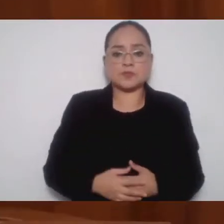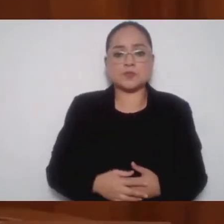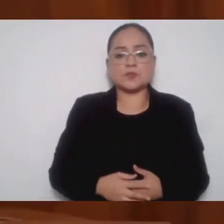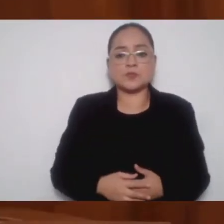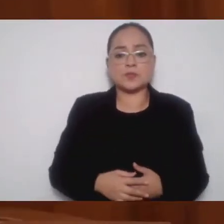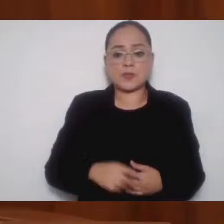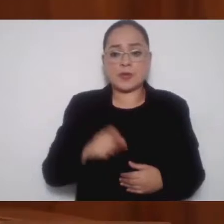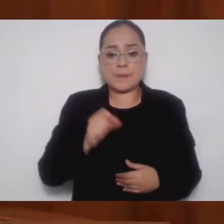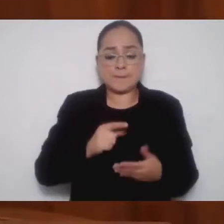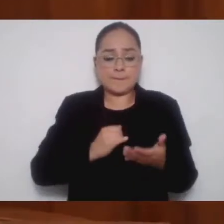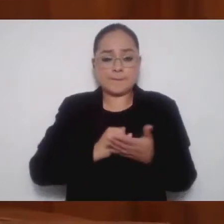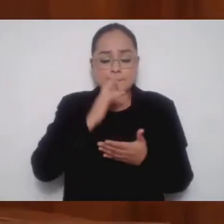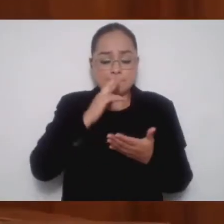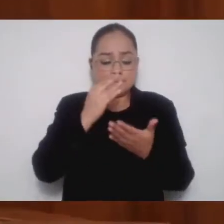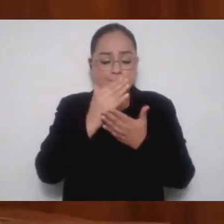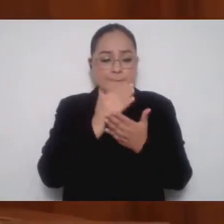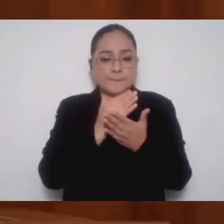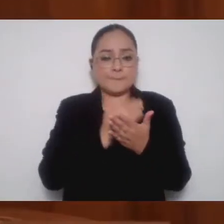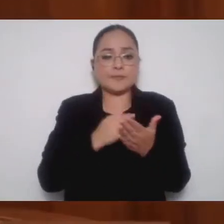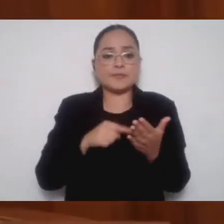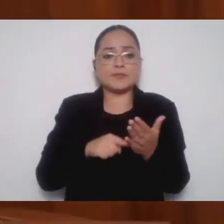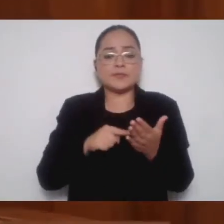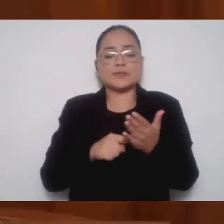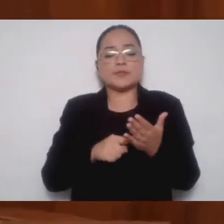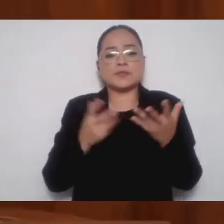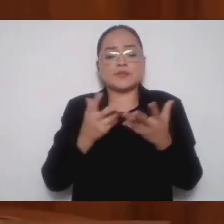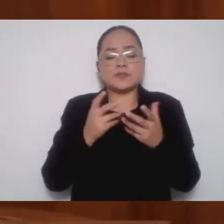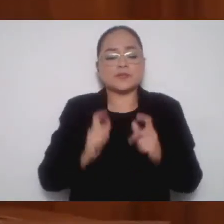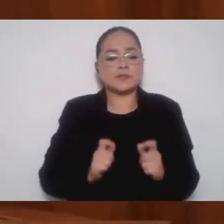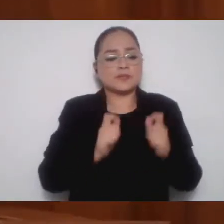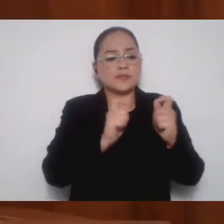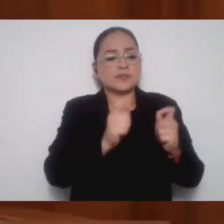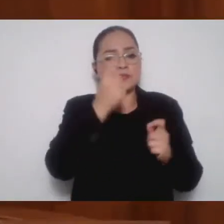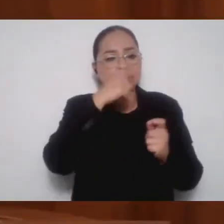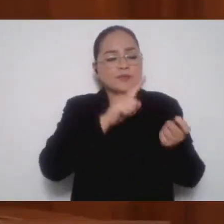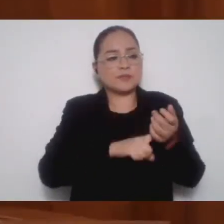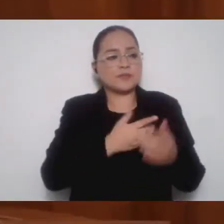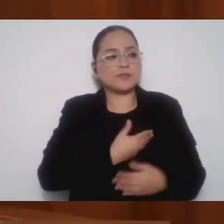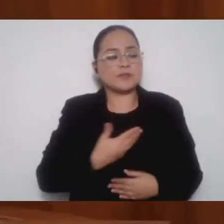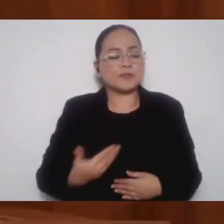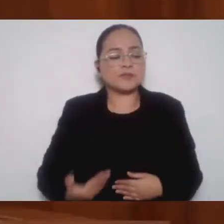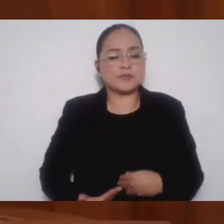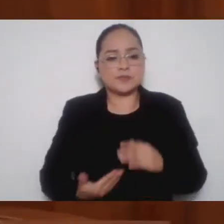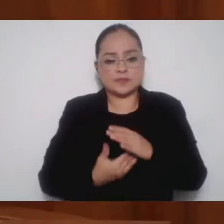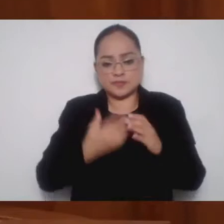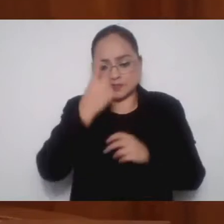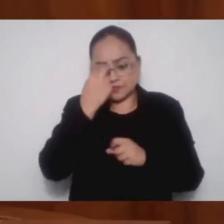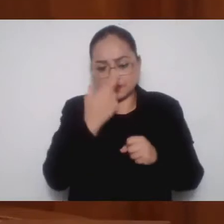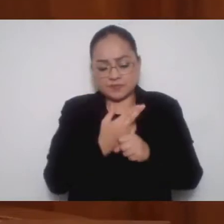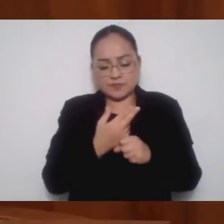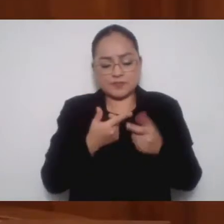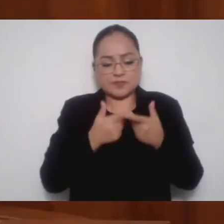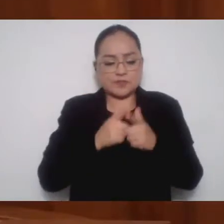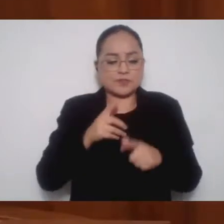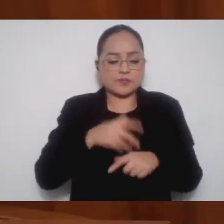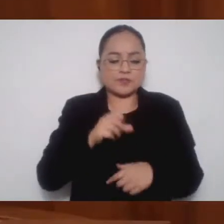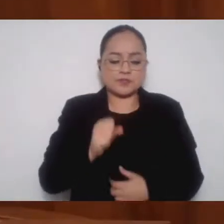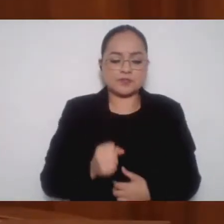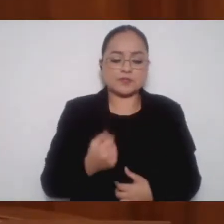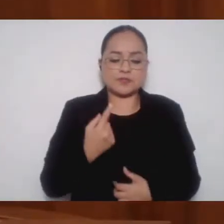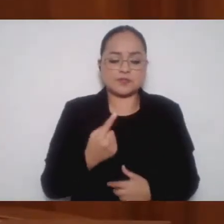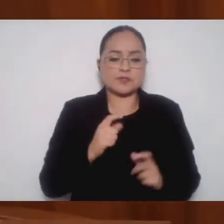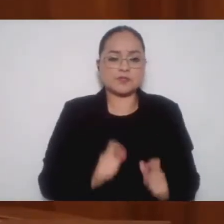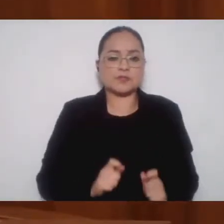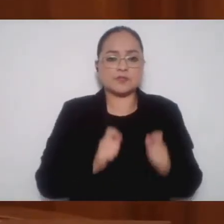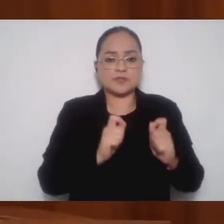Este dictamen de designación se remite a la presidencia de la directiva de la 61